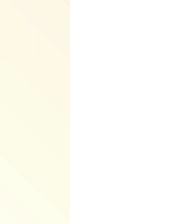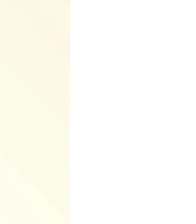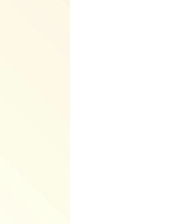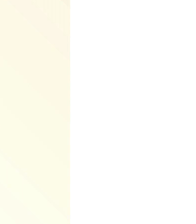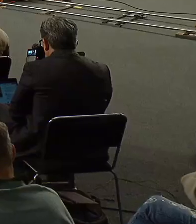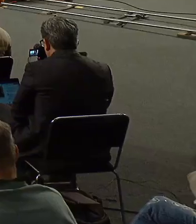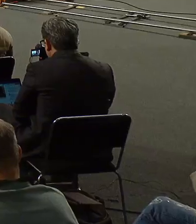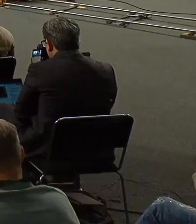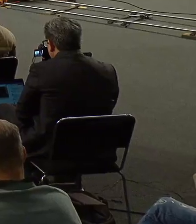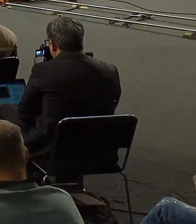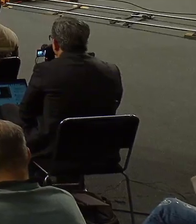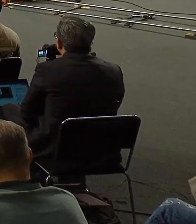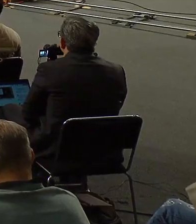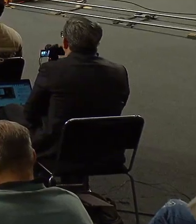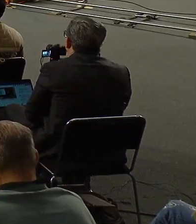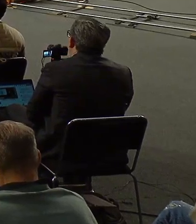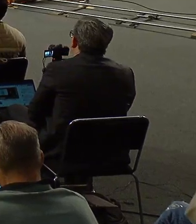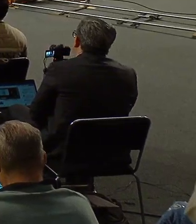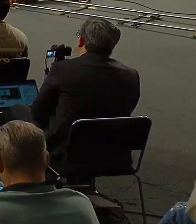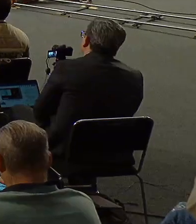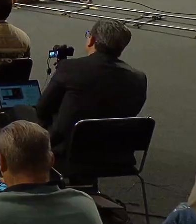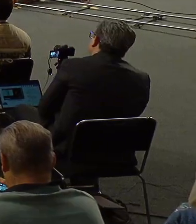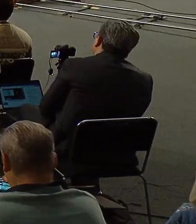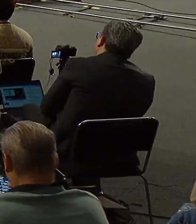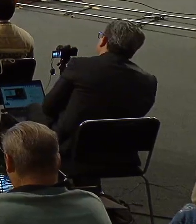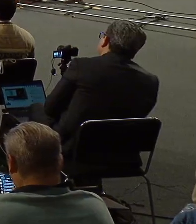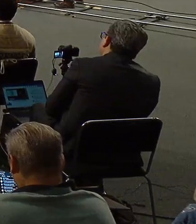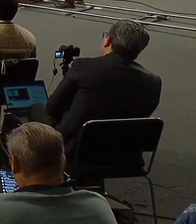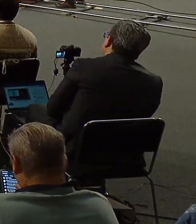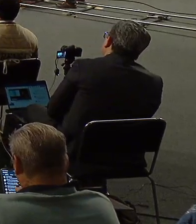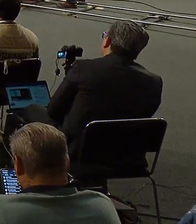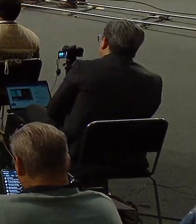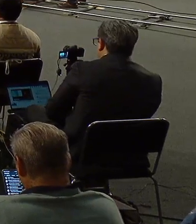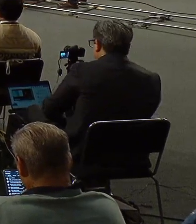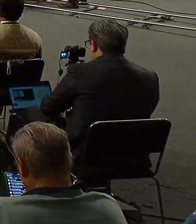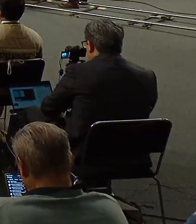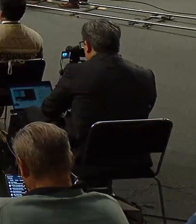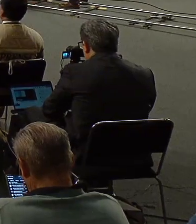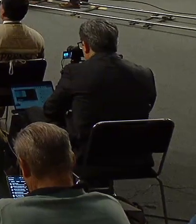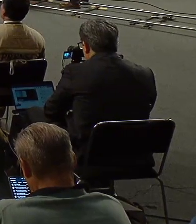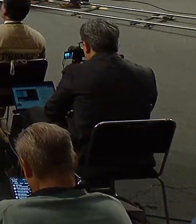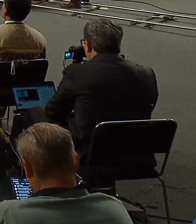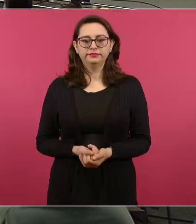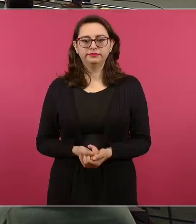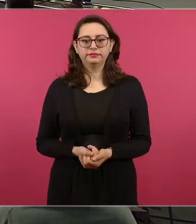el mundo cómo están los gobernantes. Estamos en tercer lugar.